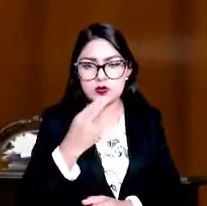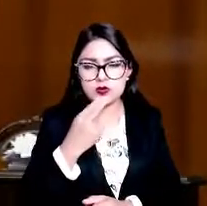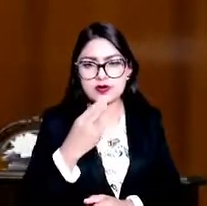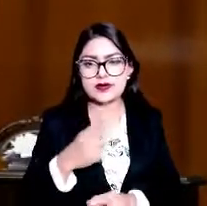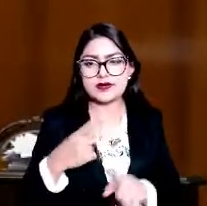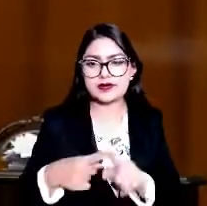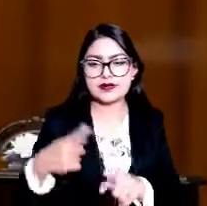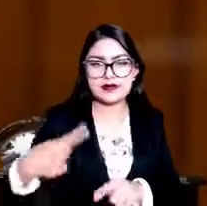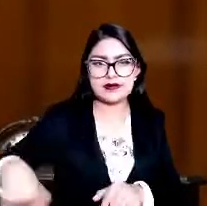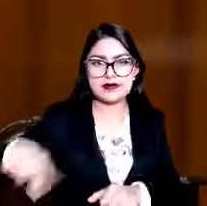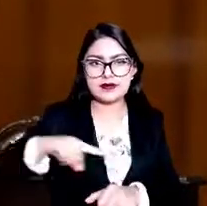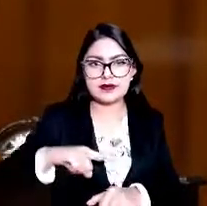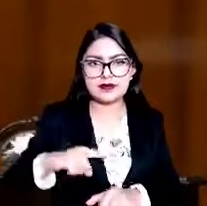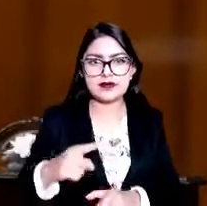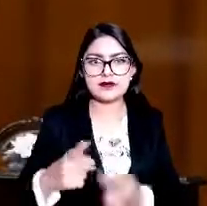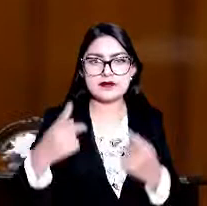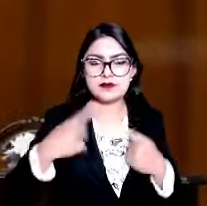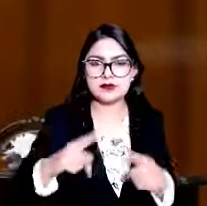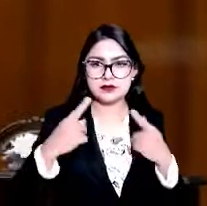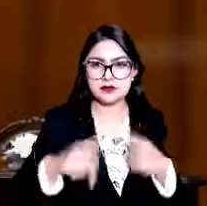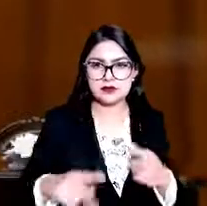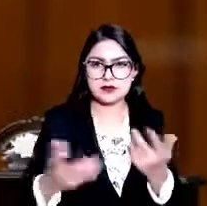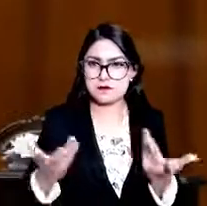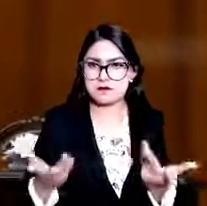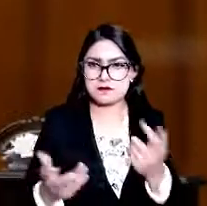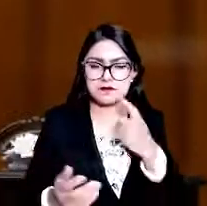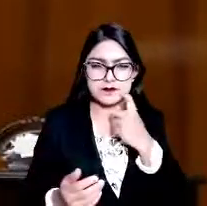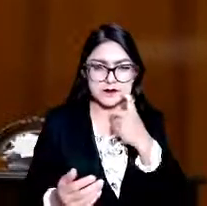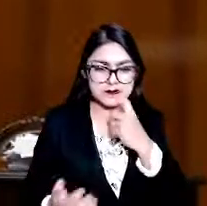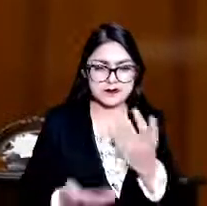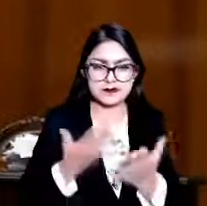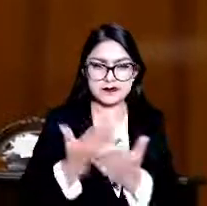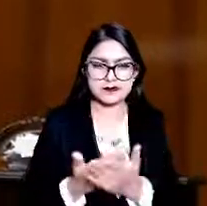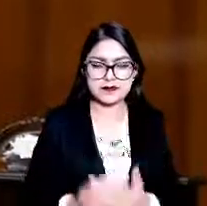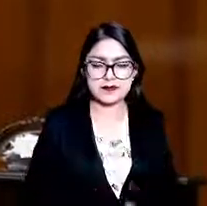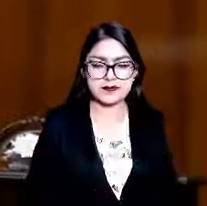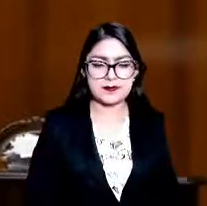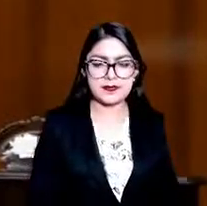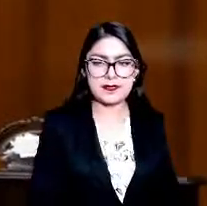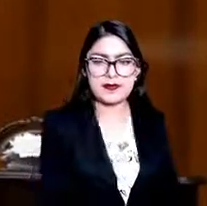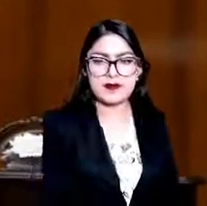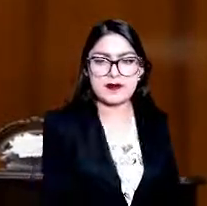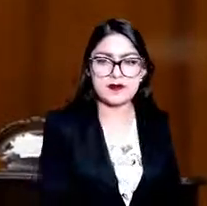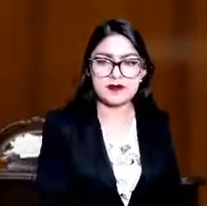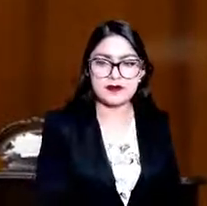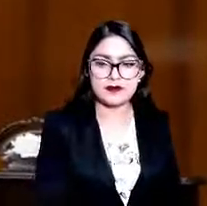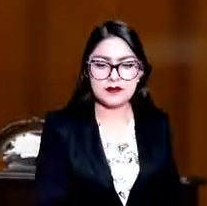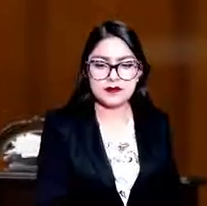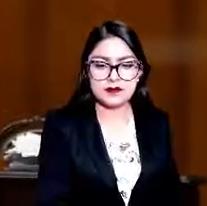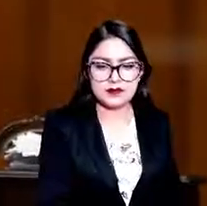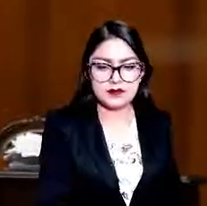y los ciudadanos. Es cuanto. Muchas gracias. Gracias, diputado.